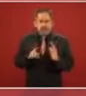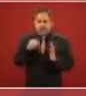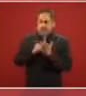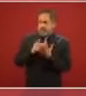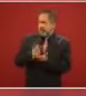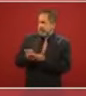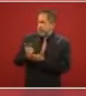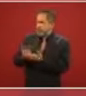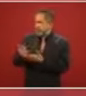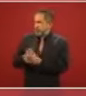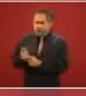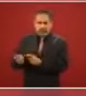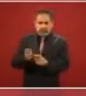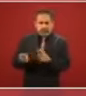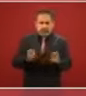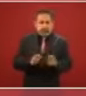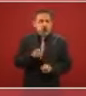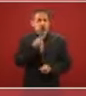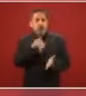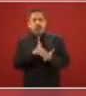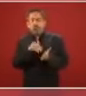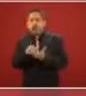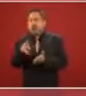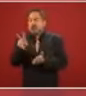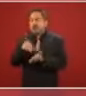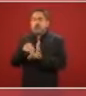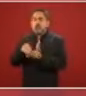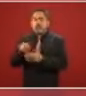Premios de a 2,000,000.